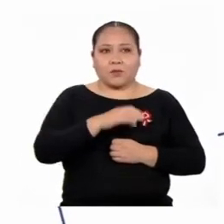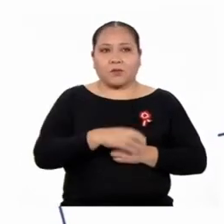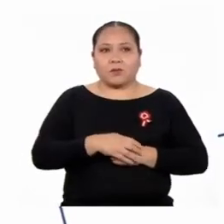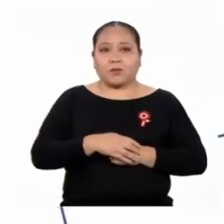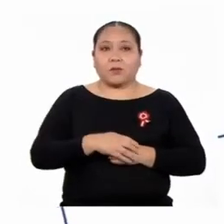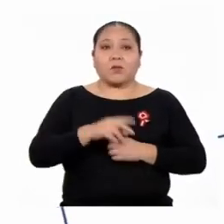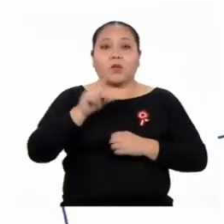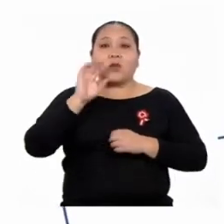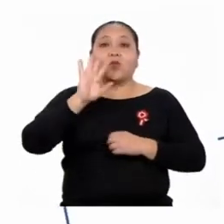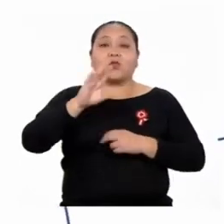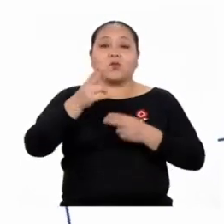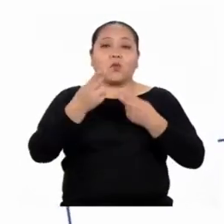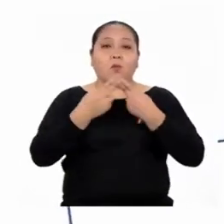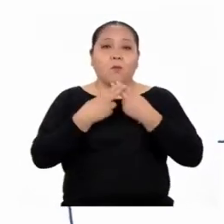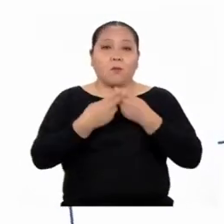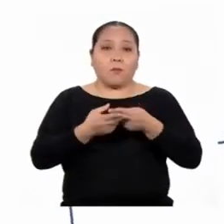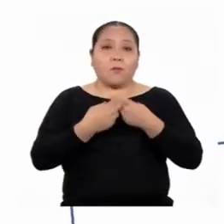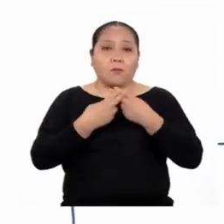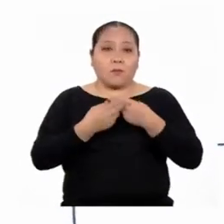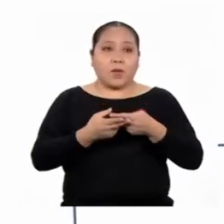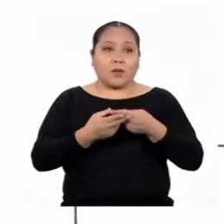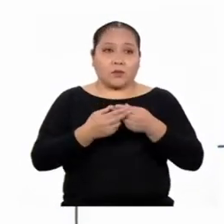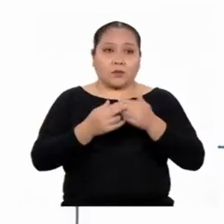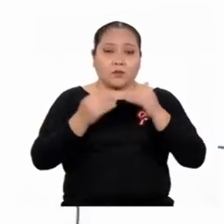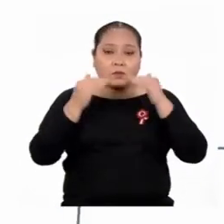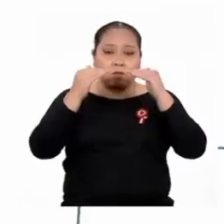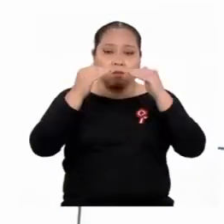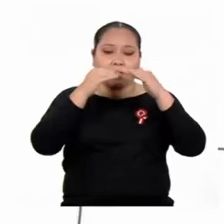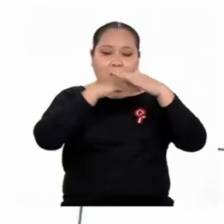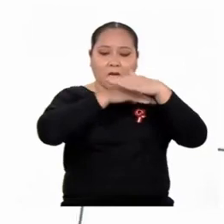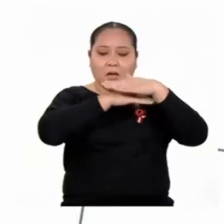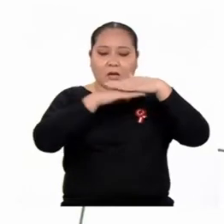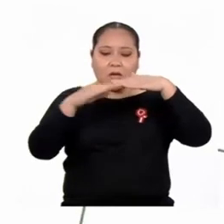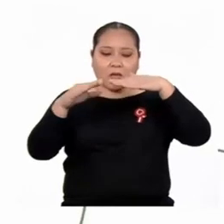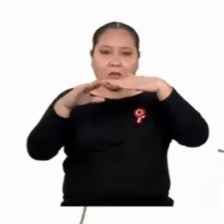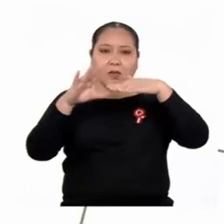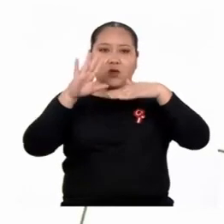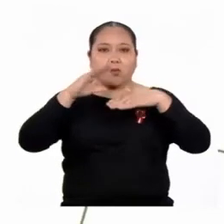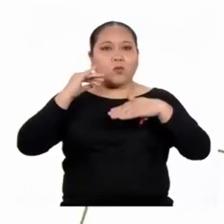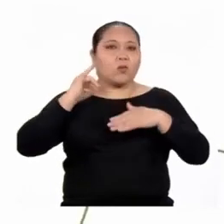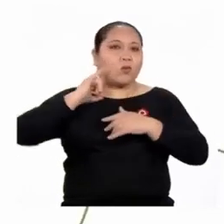a tu peso entre tu estatura al cuadrado.